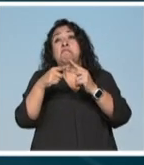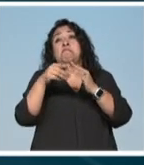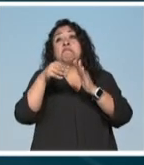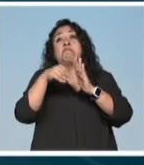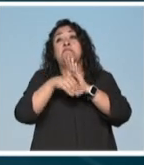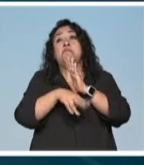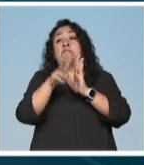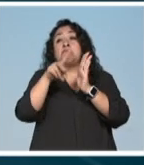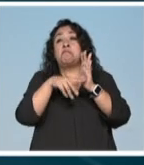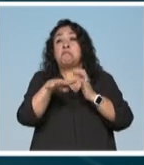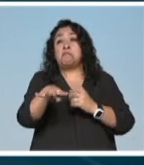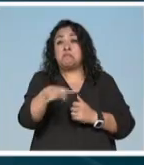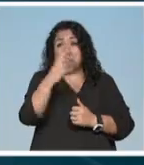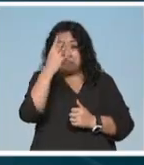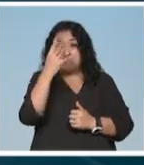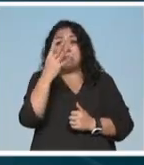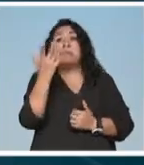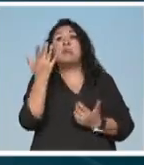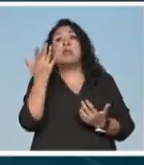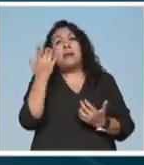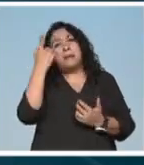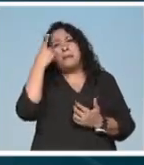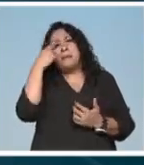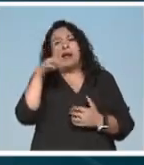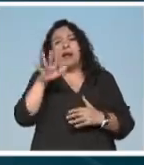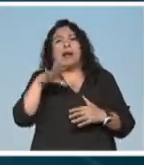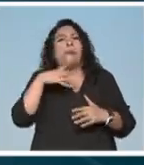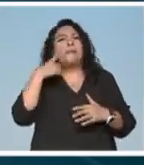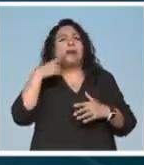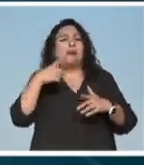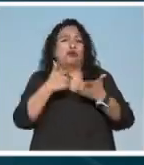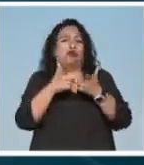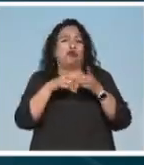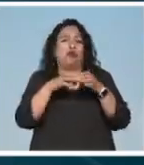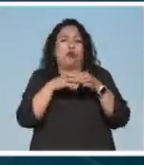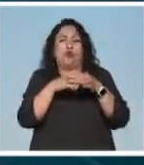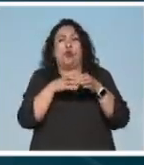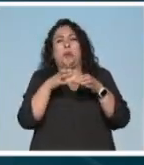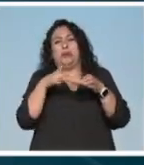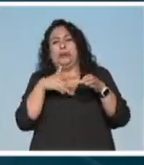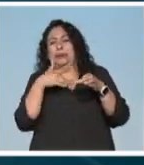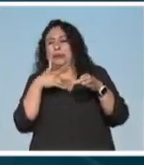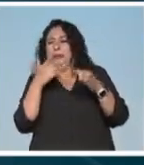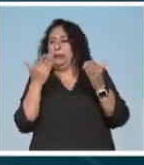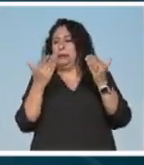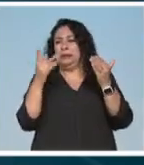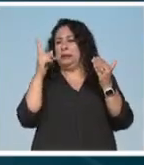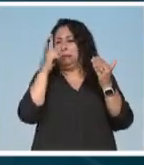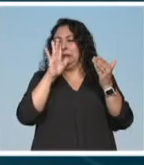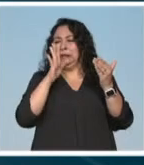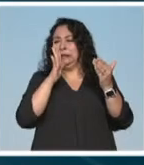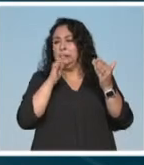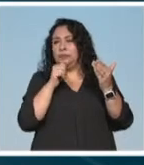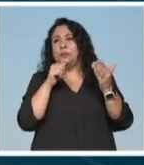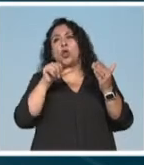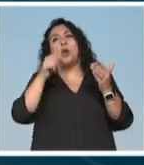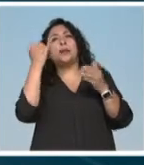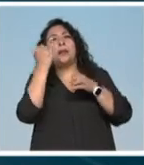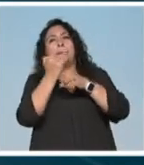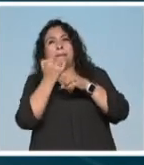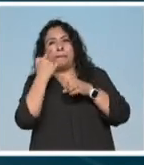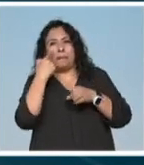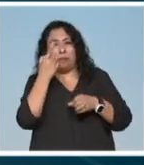en 2014. Para dejar de lado cualquier diferencia étnica que pudiera dificultar una comparación confiable, otro estudio